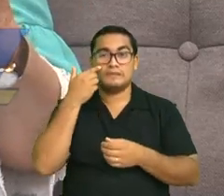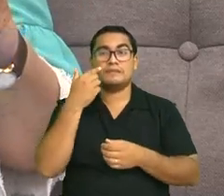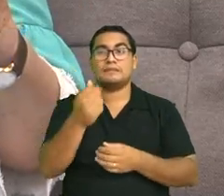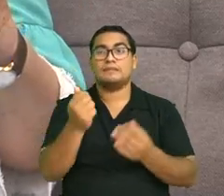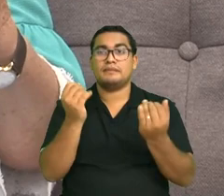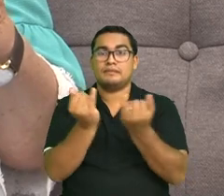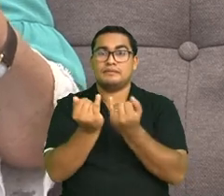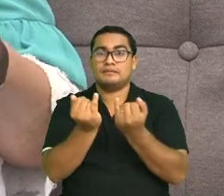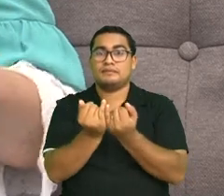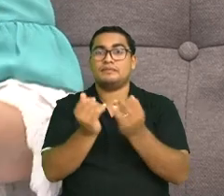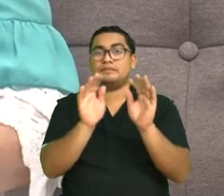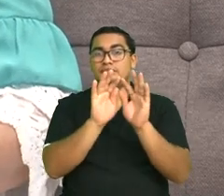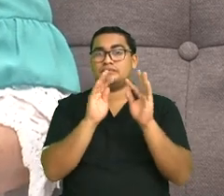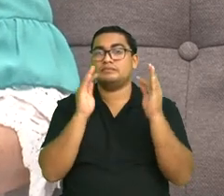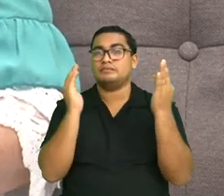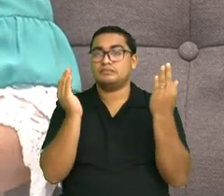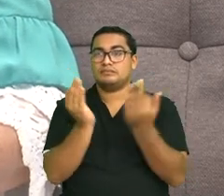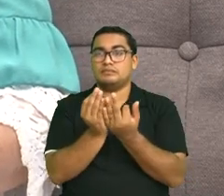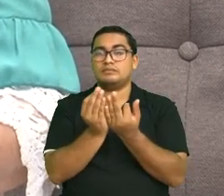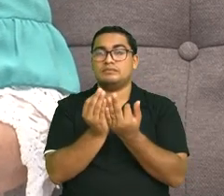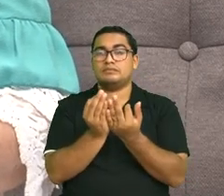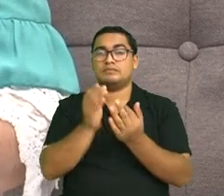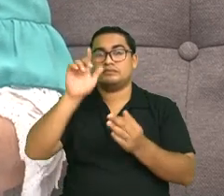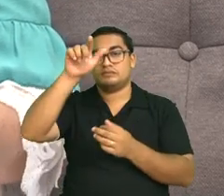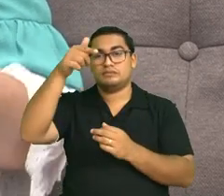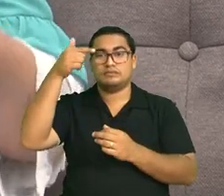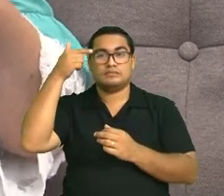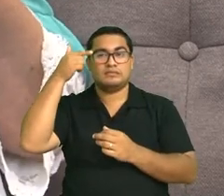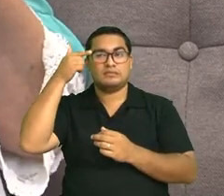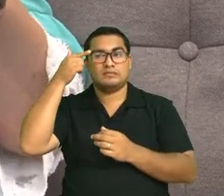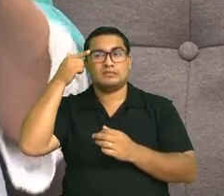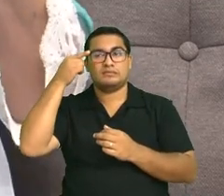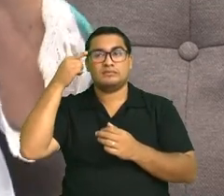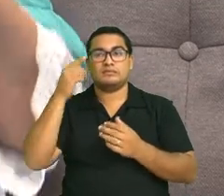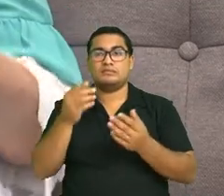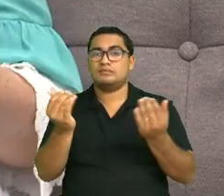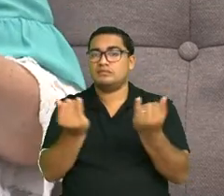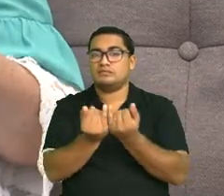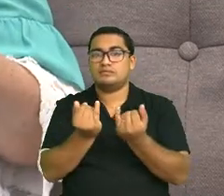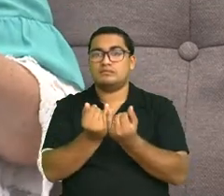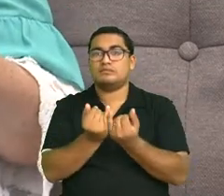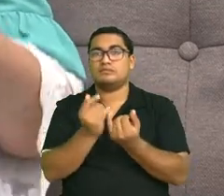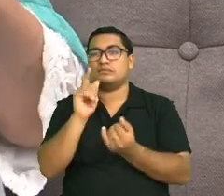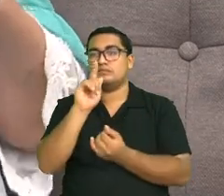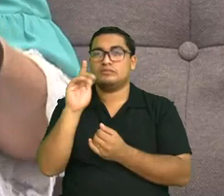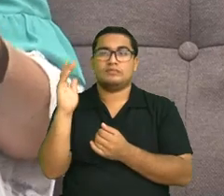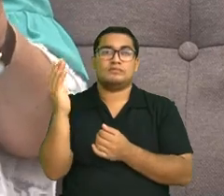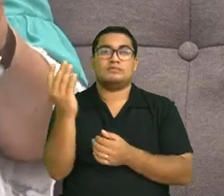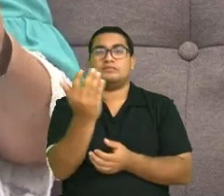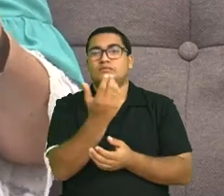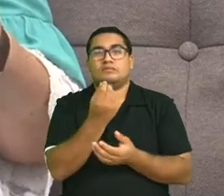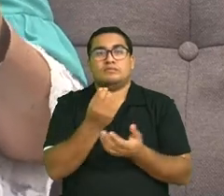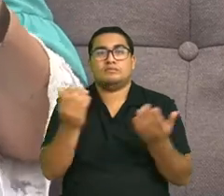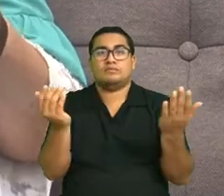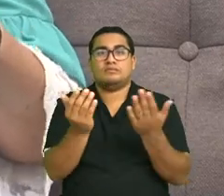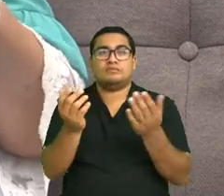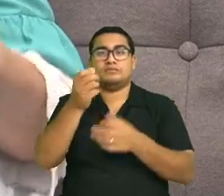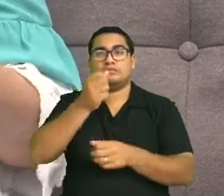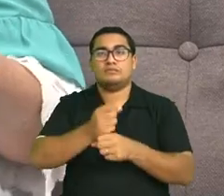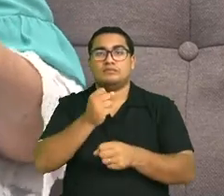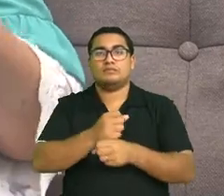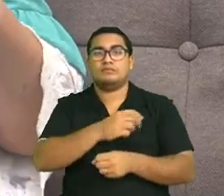también hace la familia al gobierno en cuanto a toda esa inversión que se ha hecho